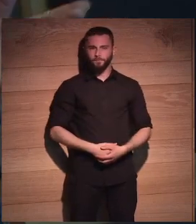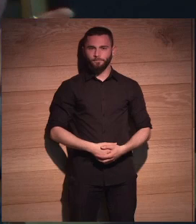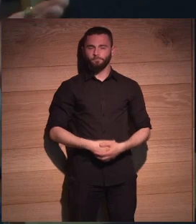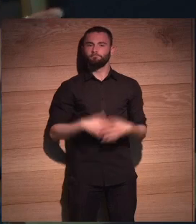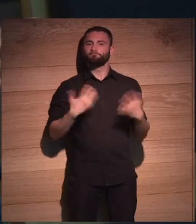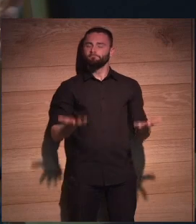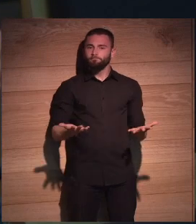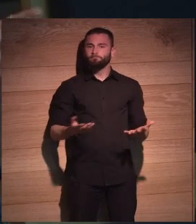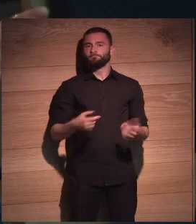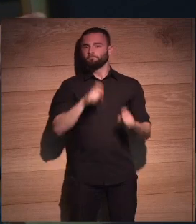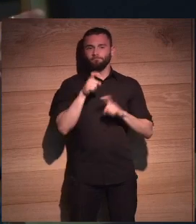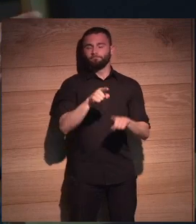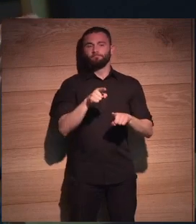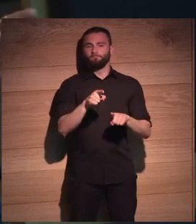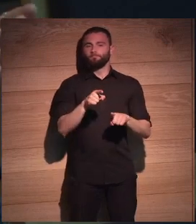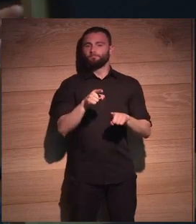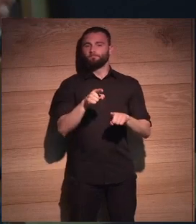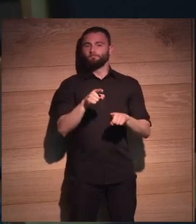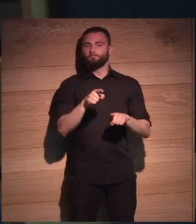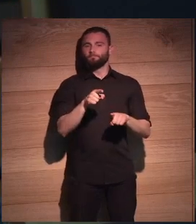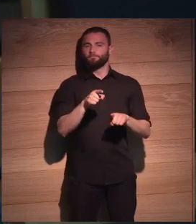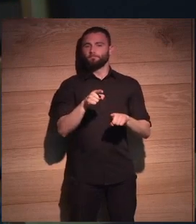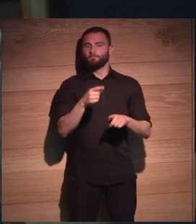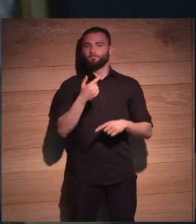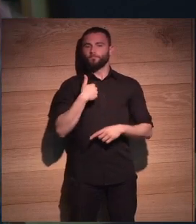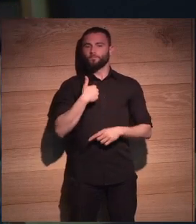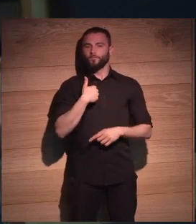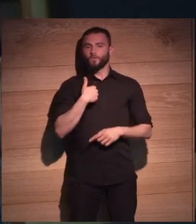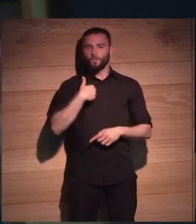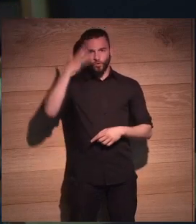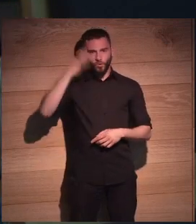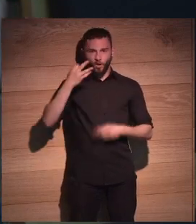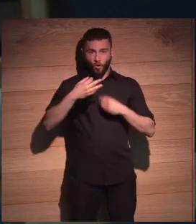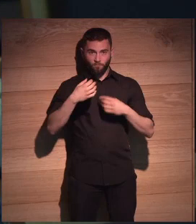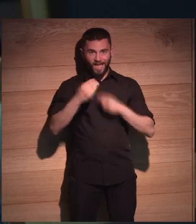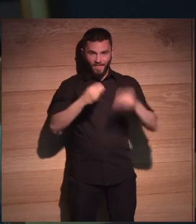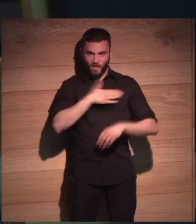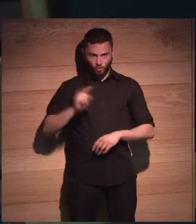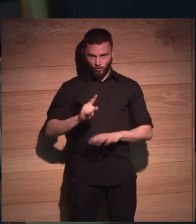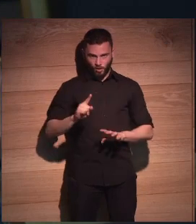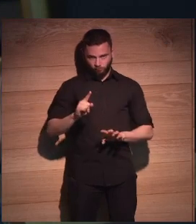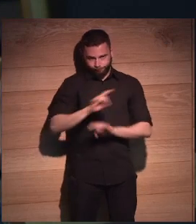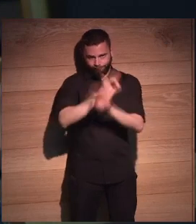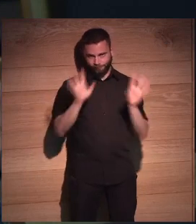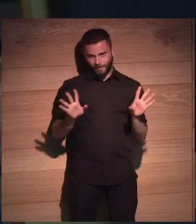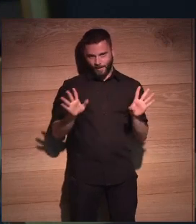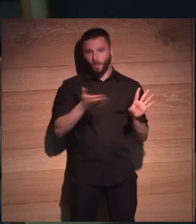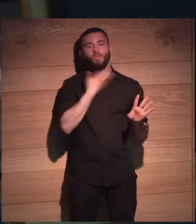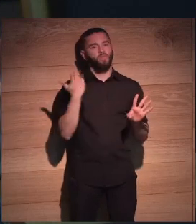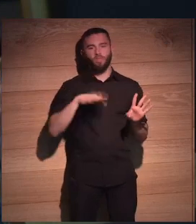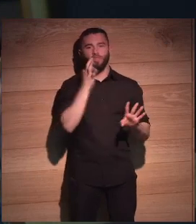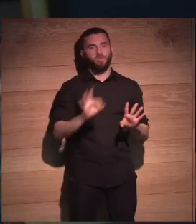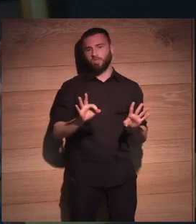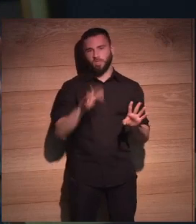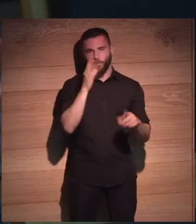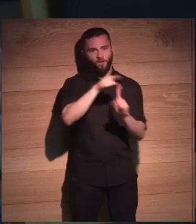O sea, ¿dónde está de alguna forma? Yo creo que es que no se quiere hacer, o sea, estoy clarísimo que no apetece hacerlo por